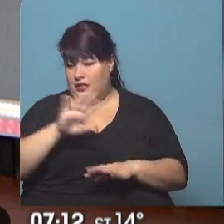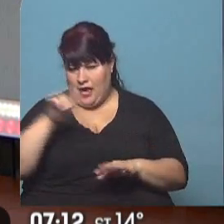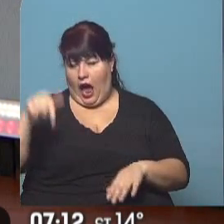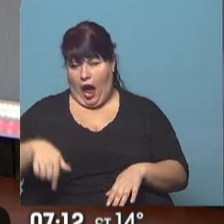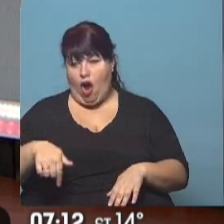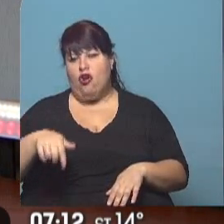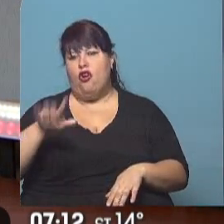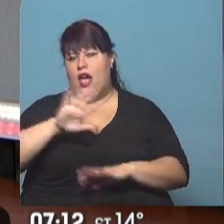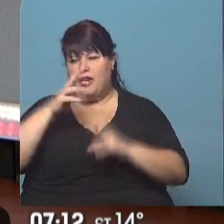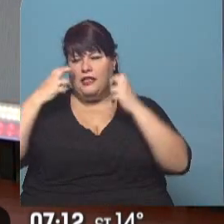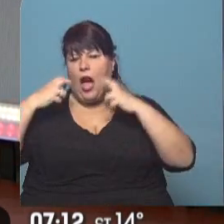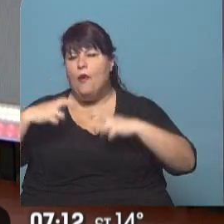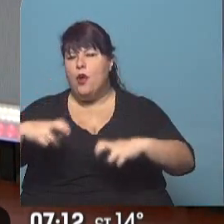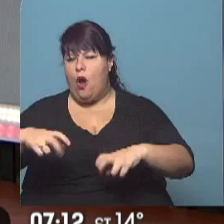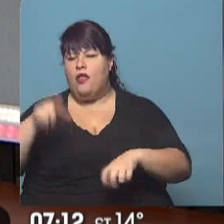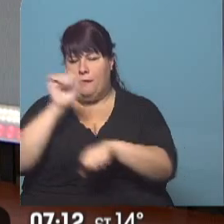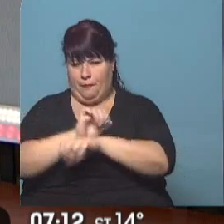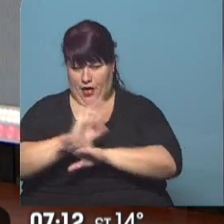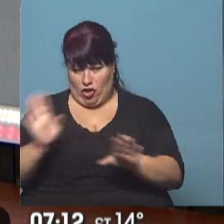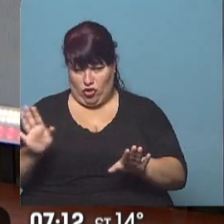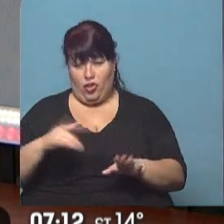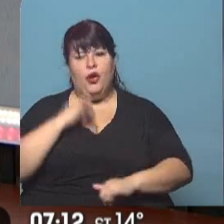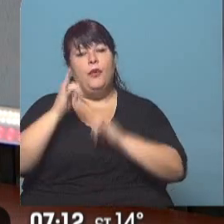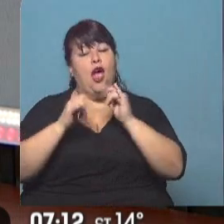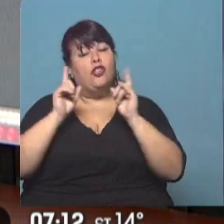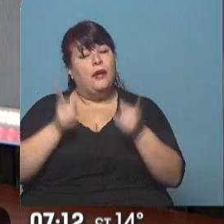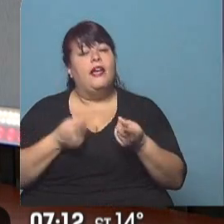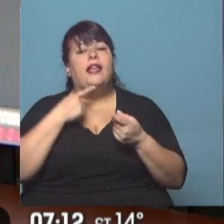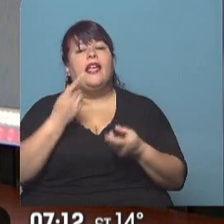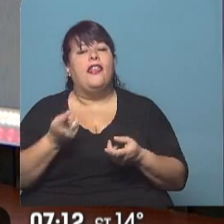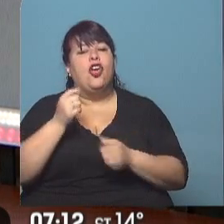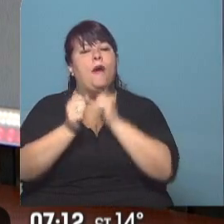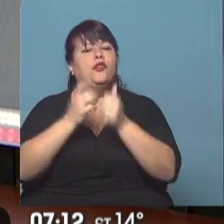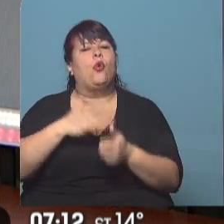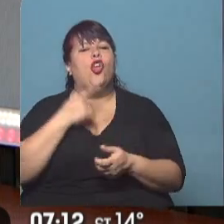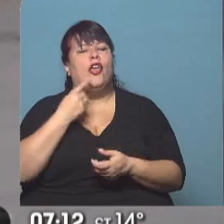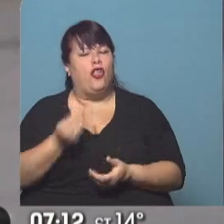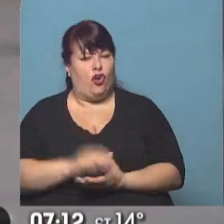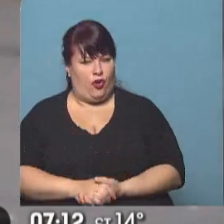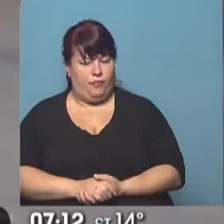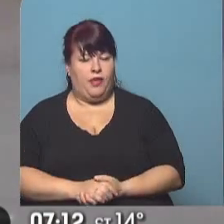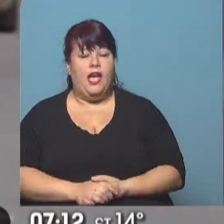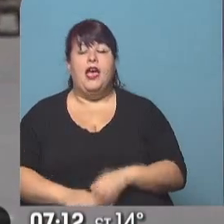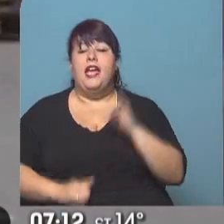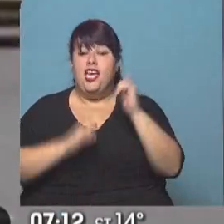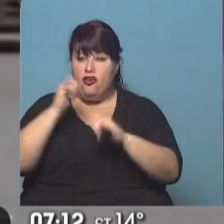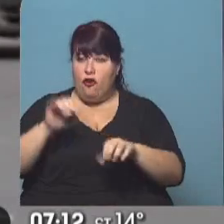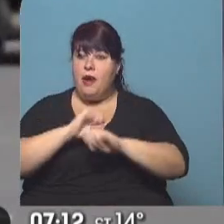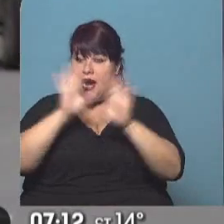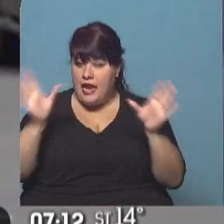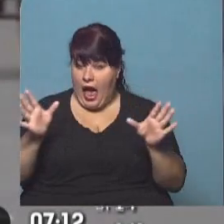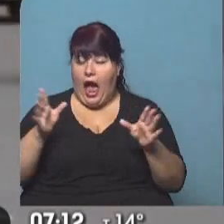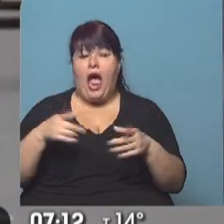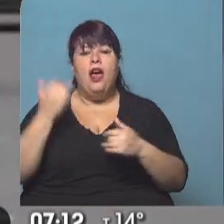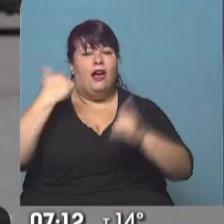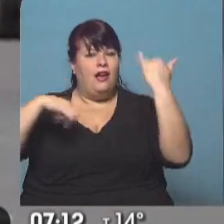siendo ahora investigado y está preso les contamos también lo que dicen los empresarios informe ha quedado muy claro por ejemplo la